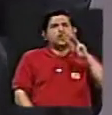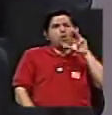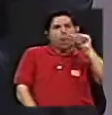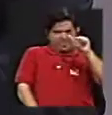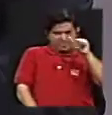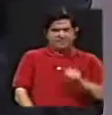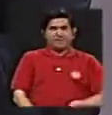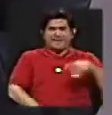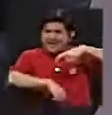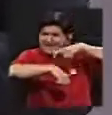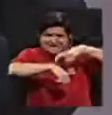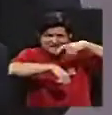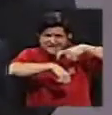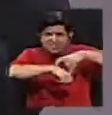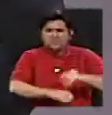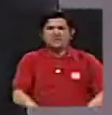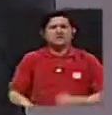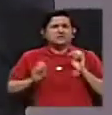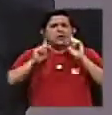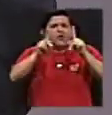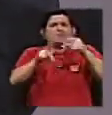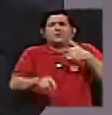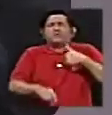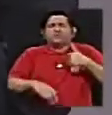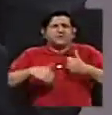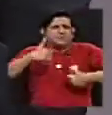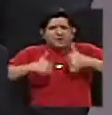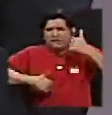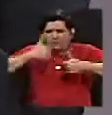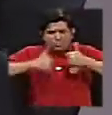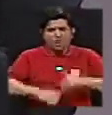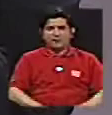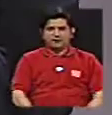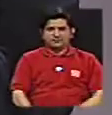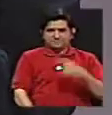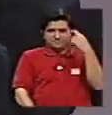en estos momentos, ¿qué posibilidades existen para